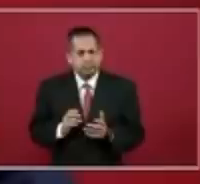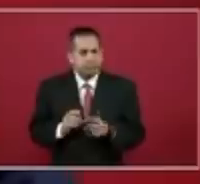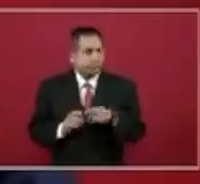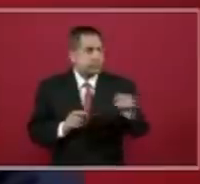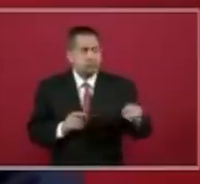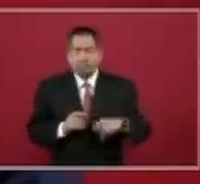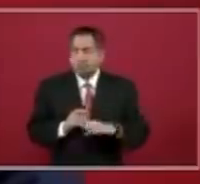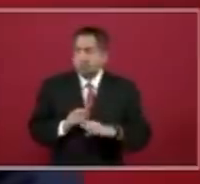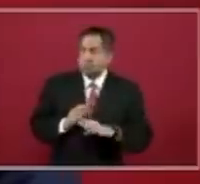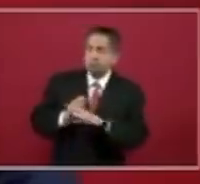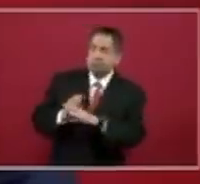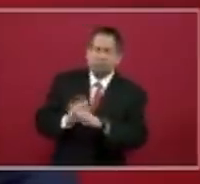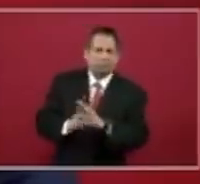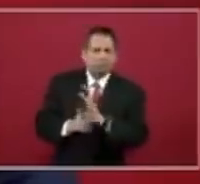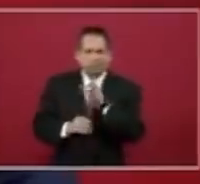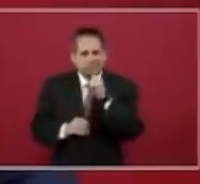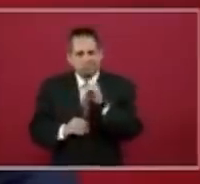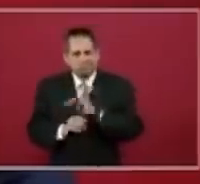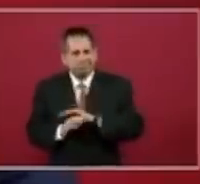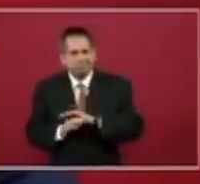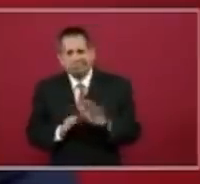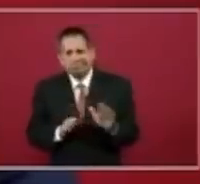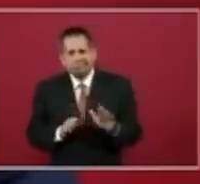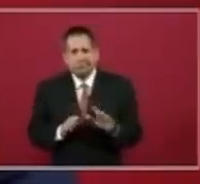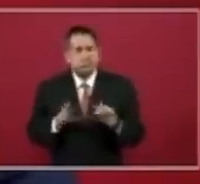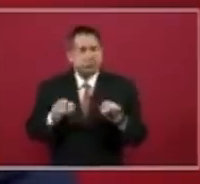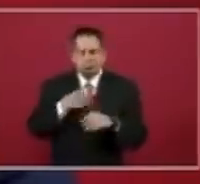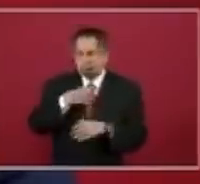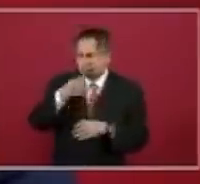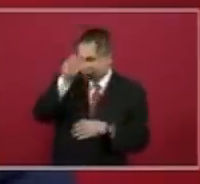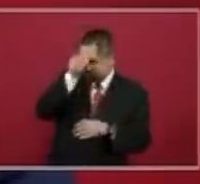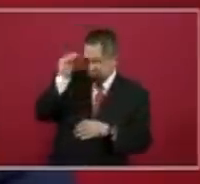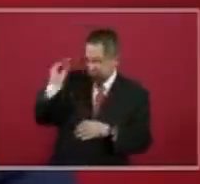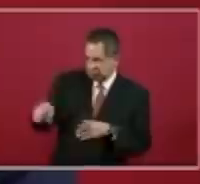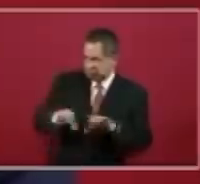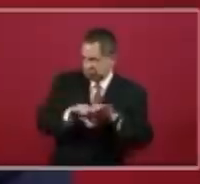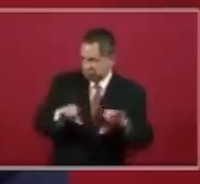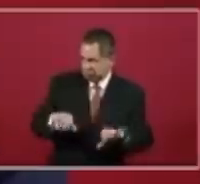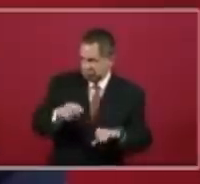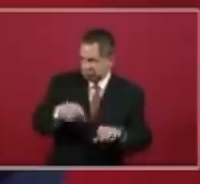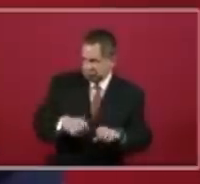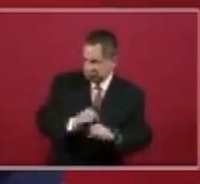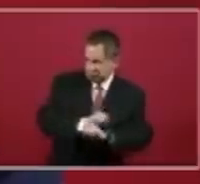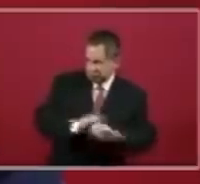bloqueo o sabotaje a ductos.